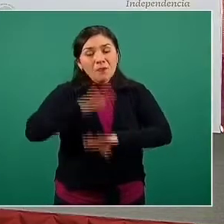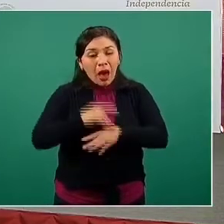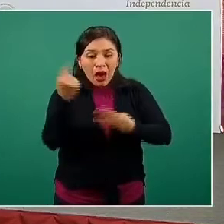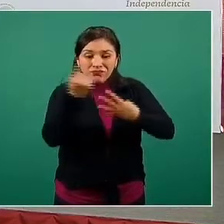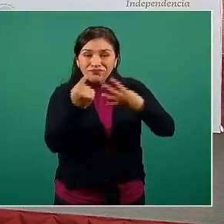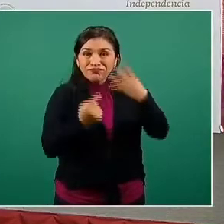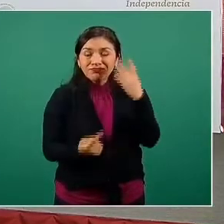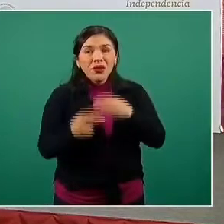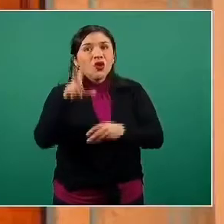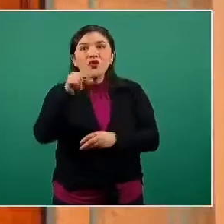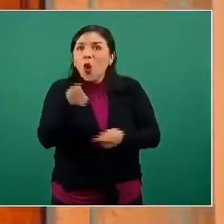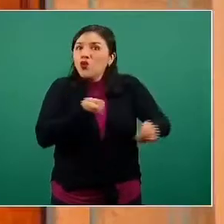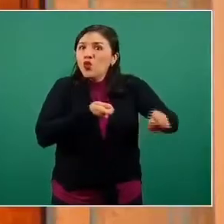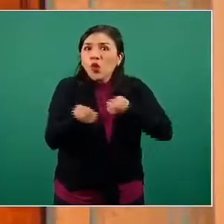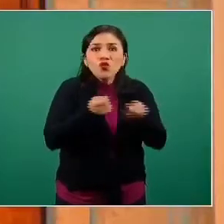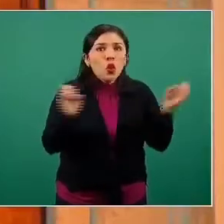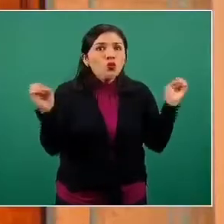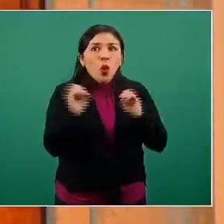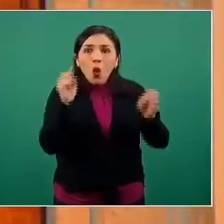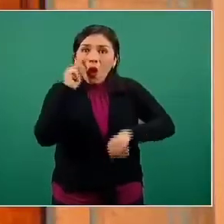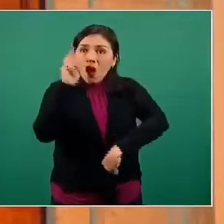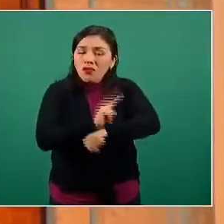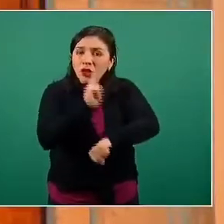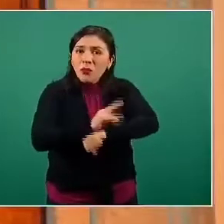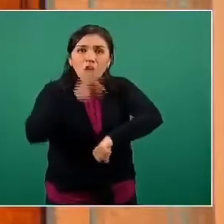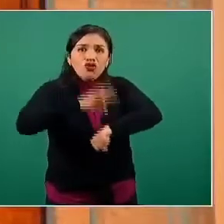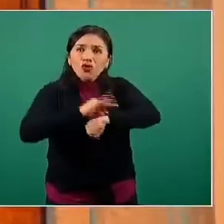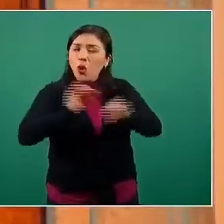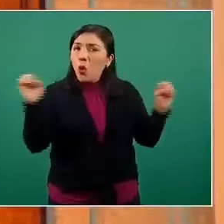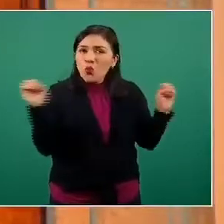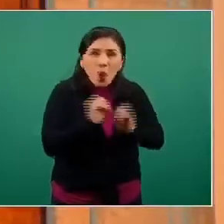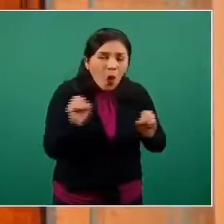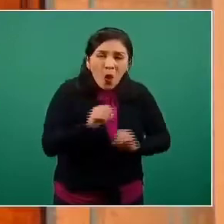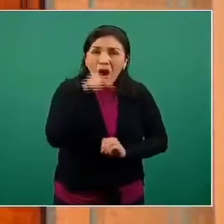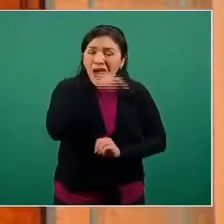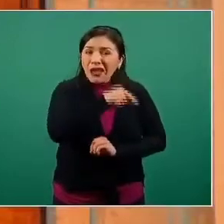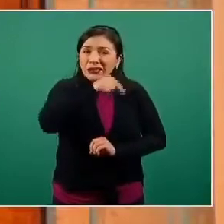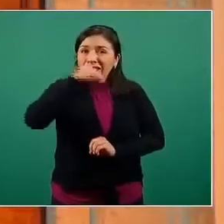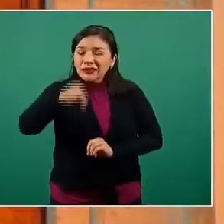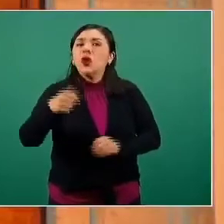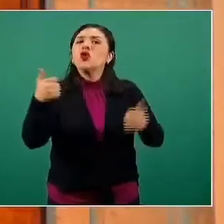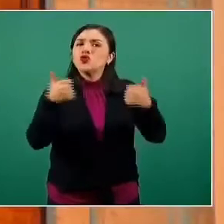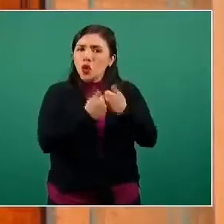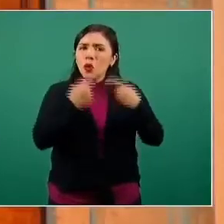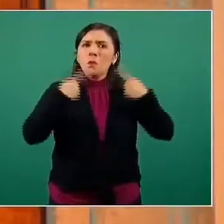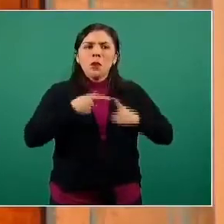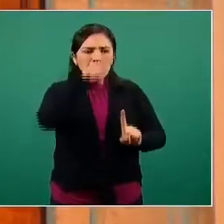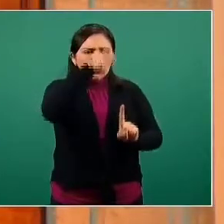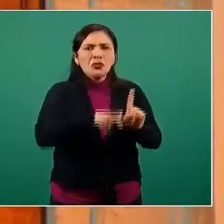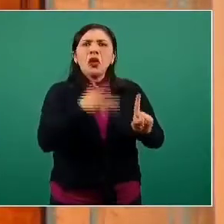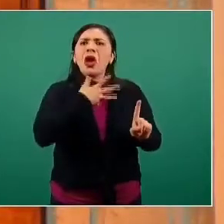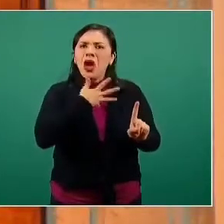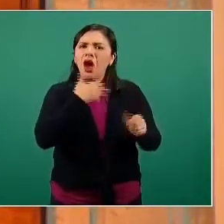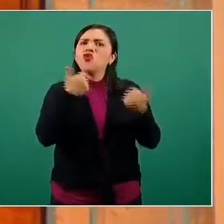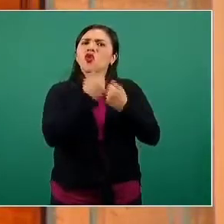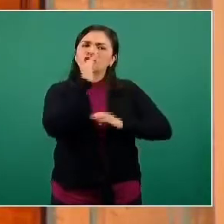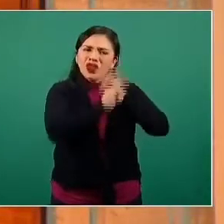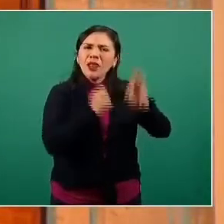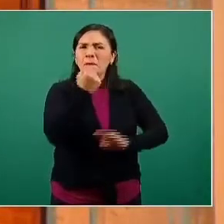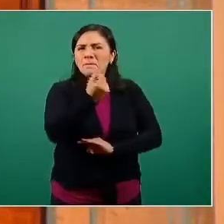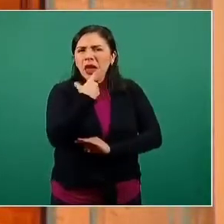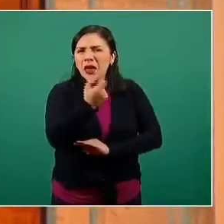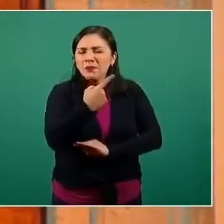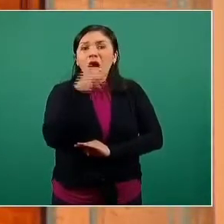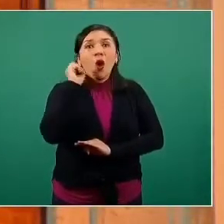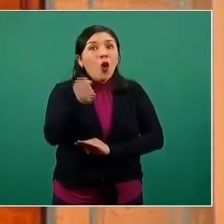están descontroladas, es decir, no están bajo niveles óptimos, a pesar de que la persona lleve un tratamiento o más